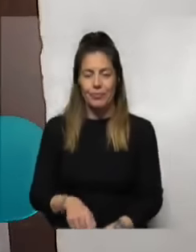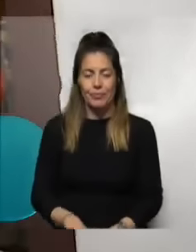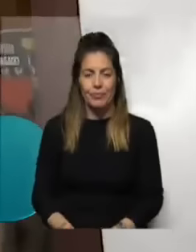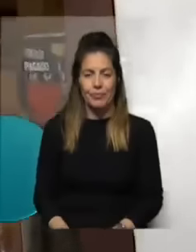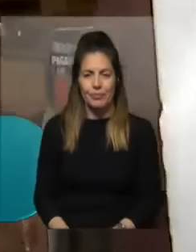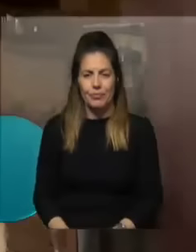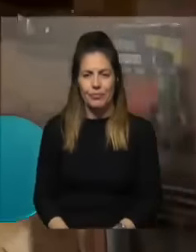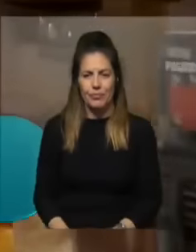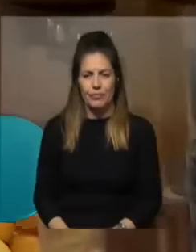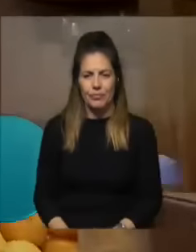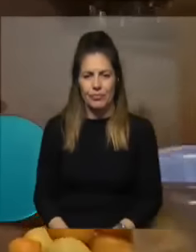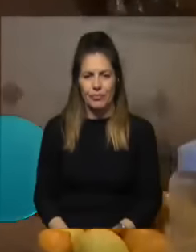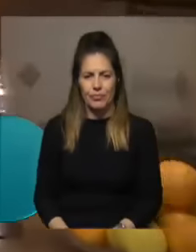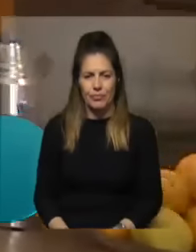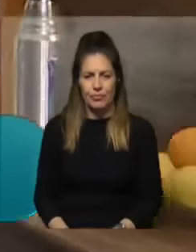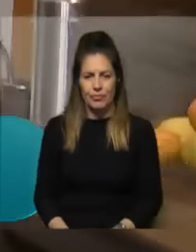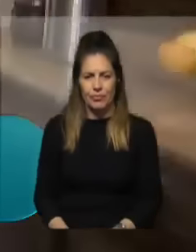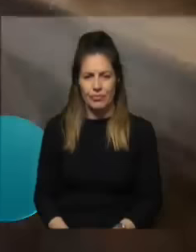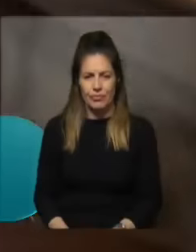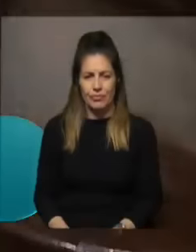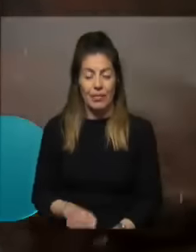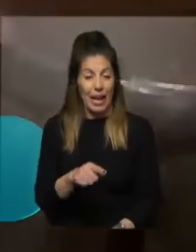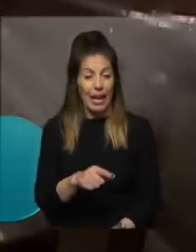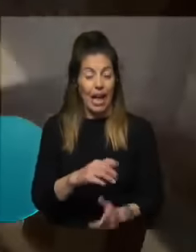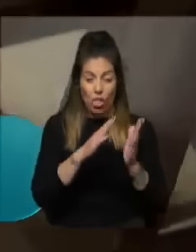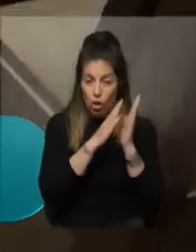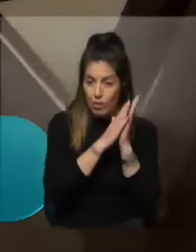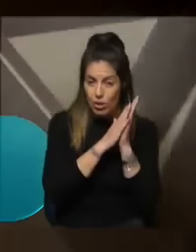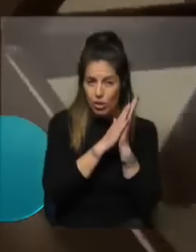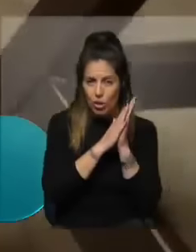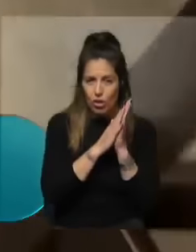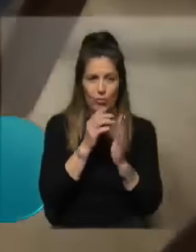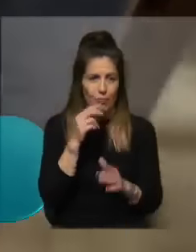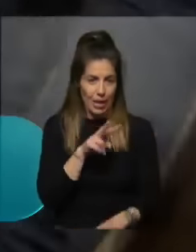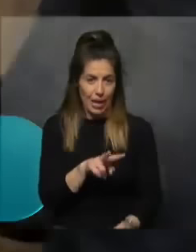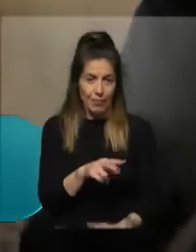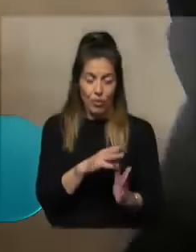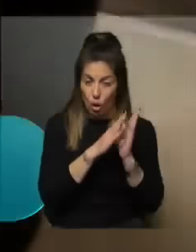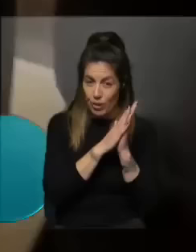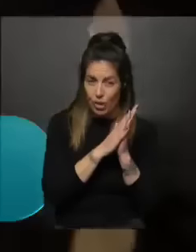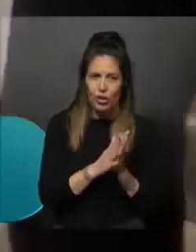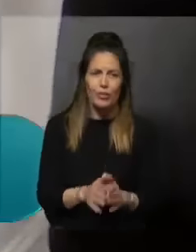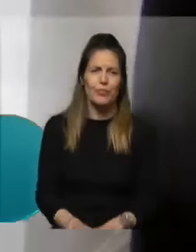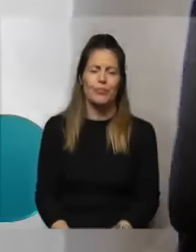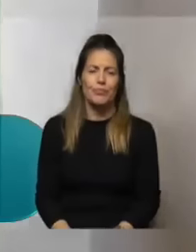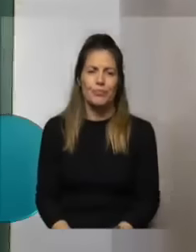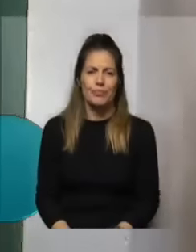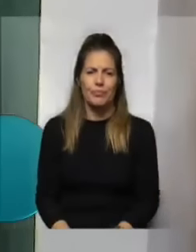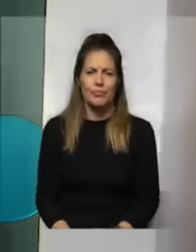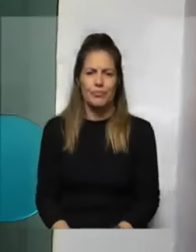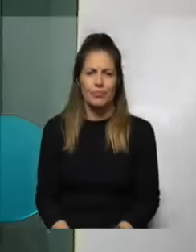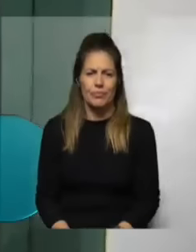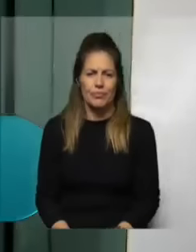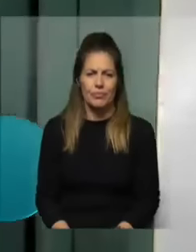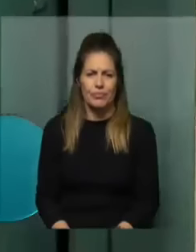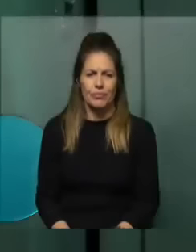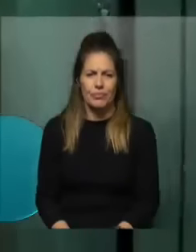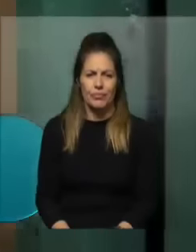bueno, acá tenemos el piso. Tenemos dormitorio acá. Mirá, ¿y qué dormitorio? Mirá. Acá